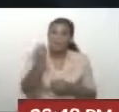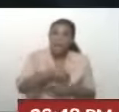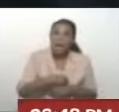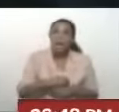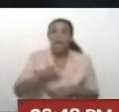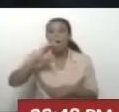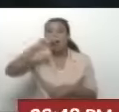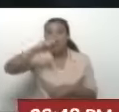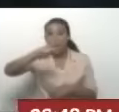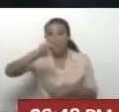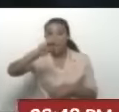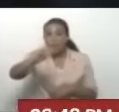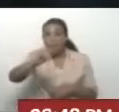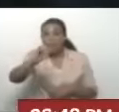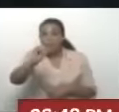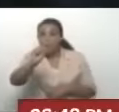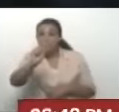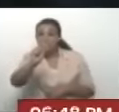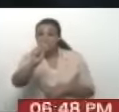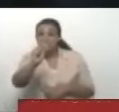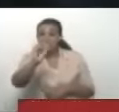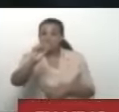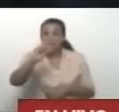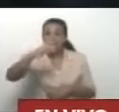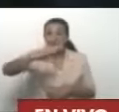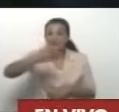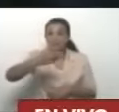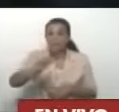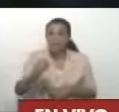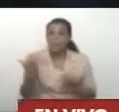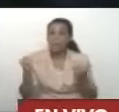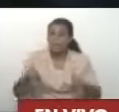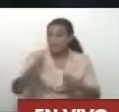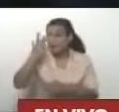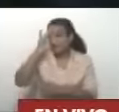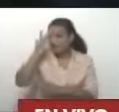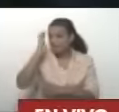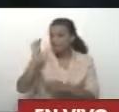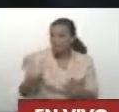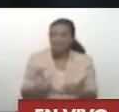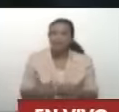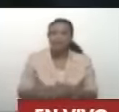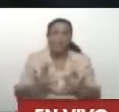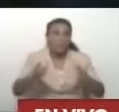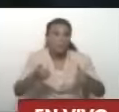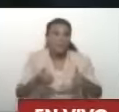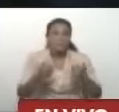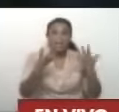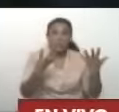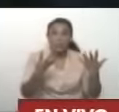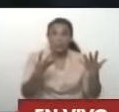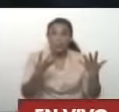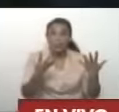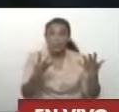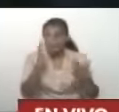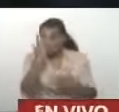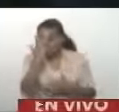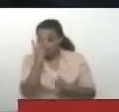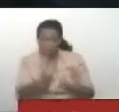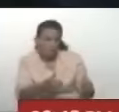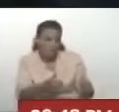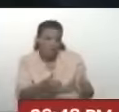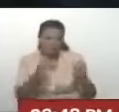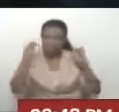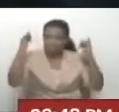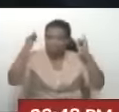Mostacho Fest, que vamos a empezar ya, eso comienza en carnavales, ¿cierto? Así es. Arranca eso es carnavales. De una vez. En carnavales estamos ya